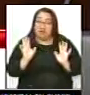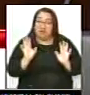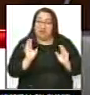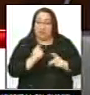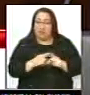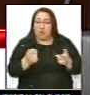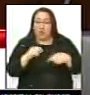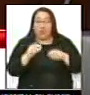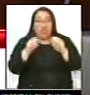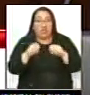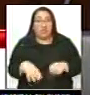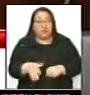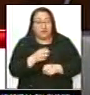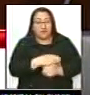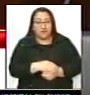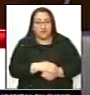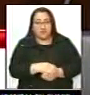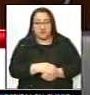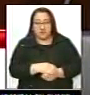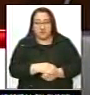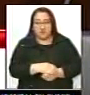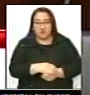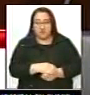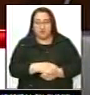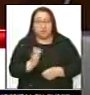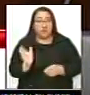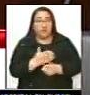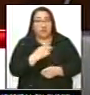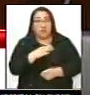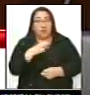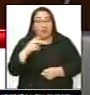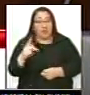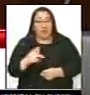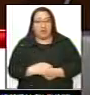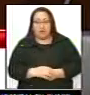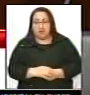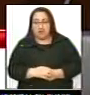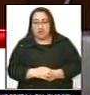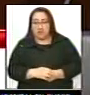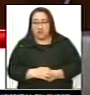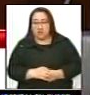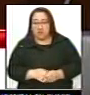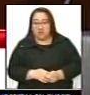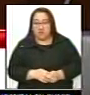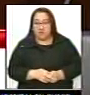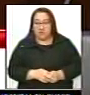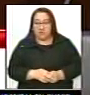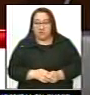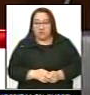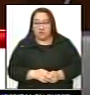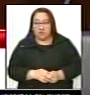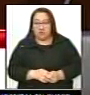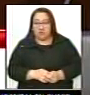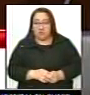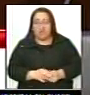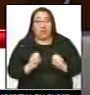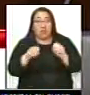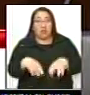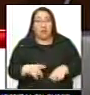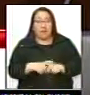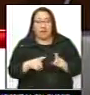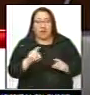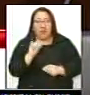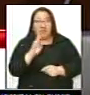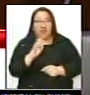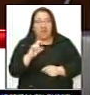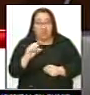cuando renunció o lo sacamos al señor Kuczynski, él ha renunciado a su embajada. Sin embargo, el señor